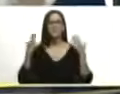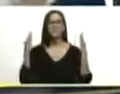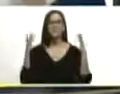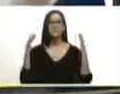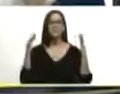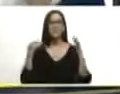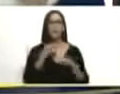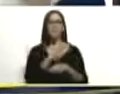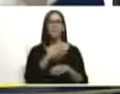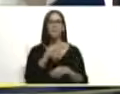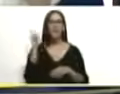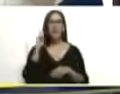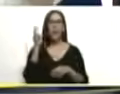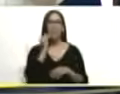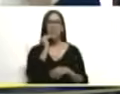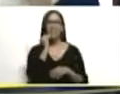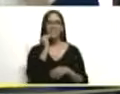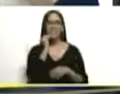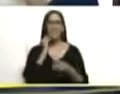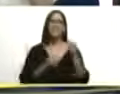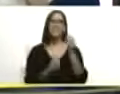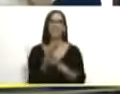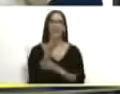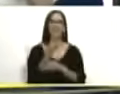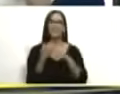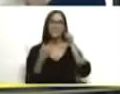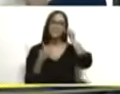Gran misión Venezuela Joven nace